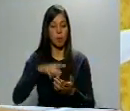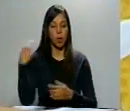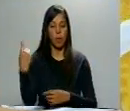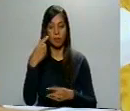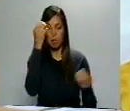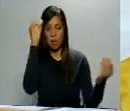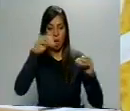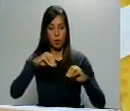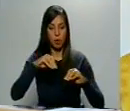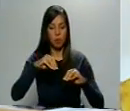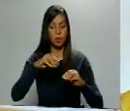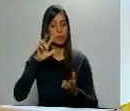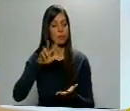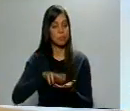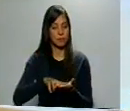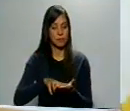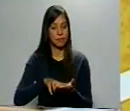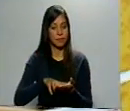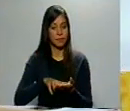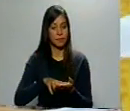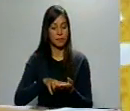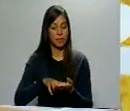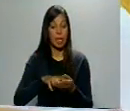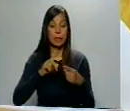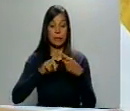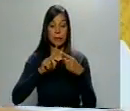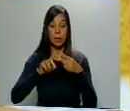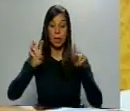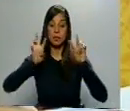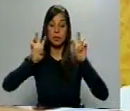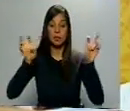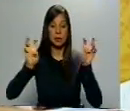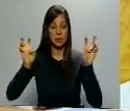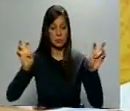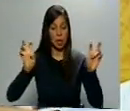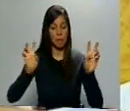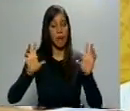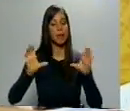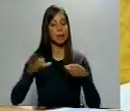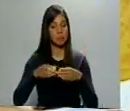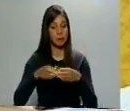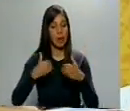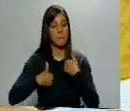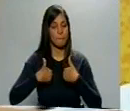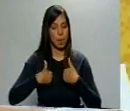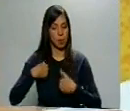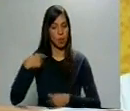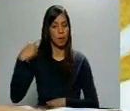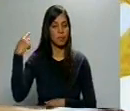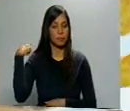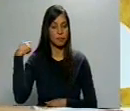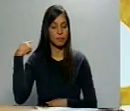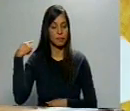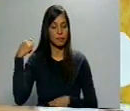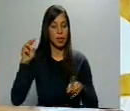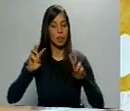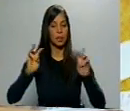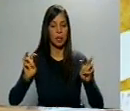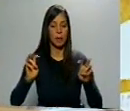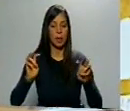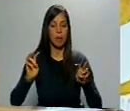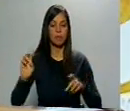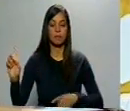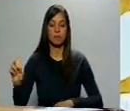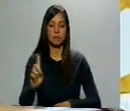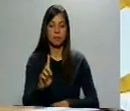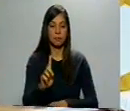por unanimidad. En el primer punto del orden del día se procedió a la